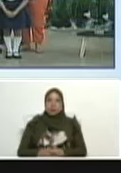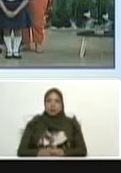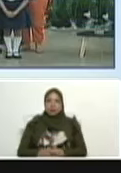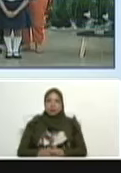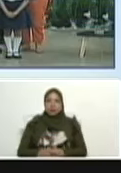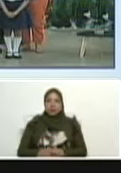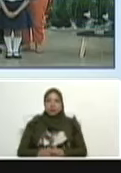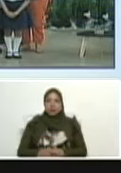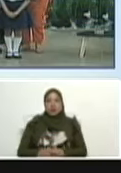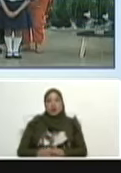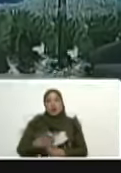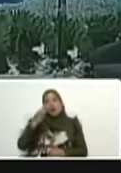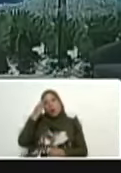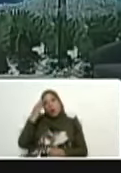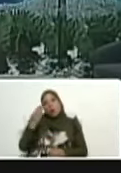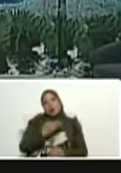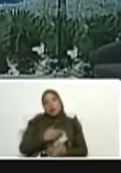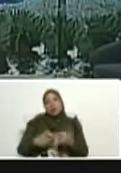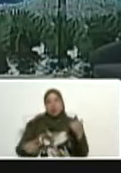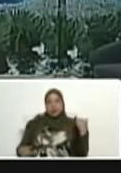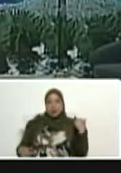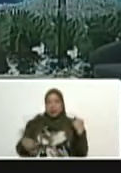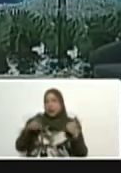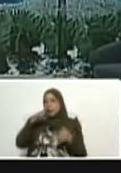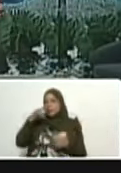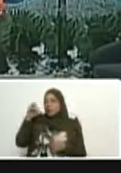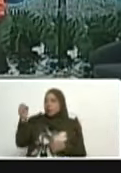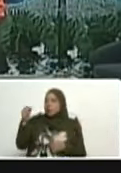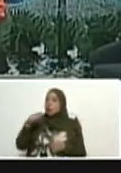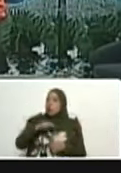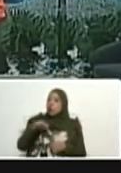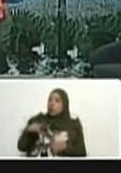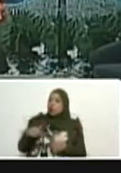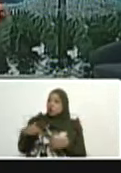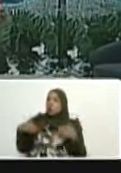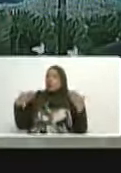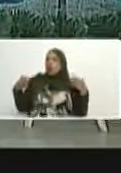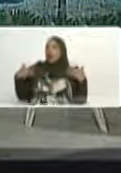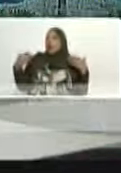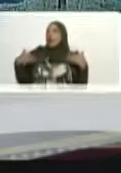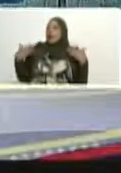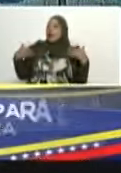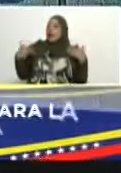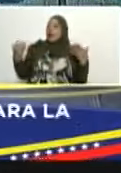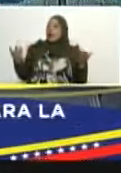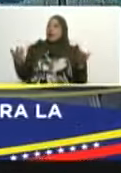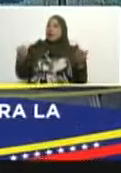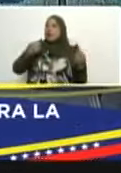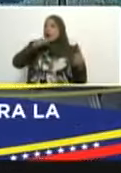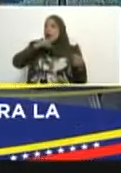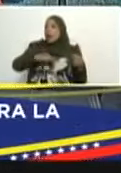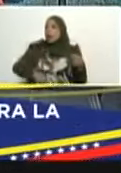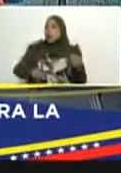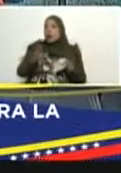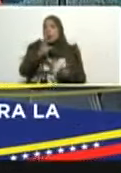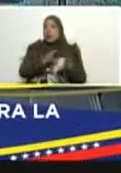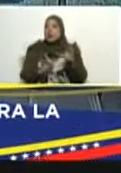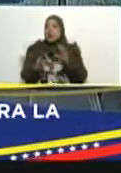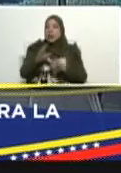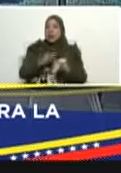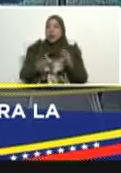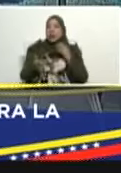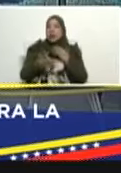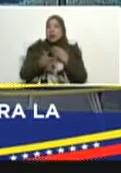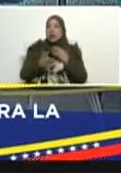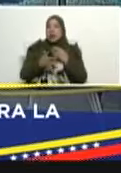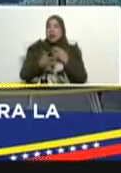Saludos, presidente. Qué alegría. Estamos haciendo historia, presidente, sembrando la ciencia, la tecnología, en la